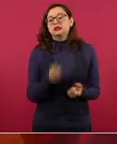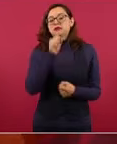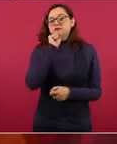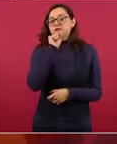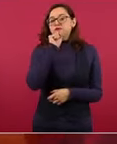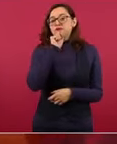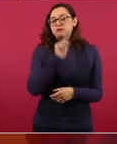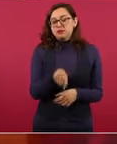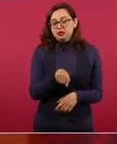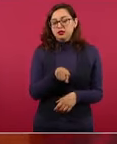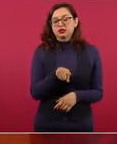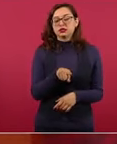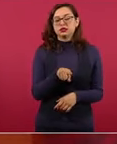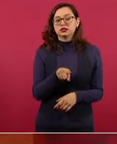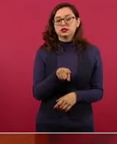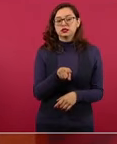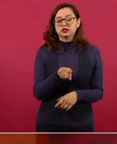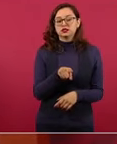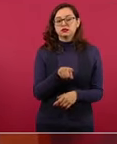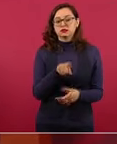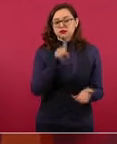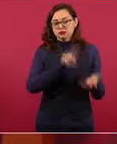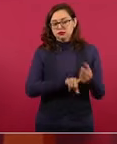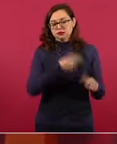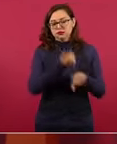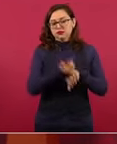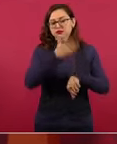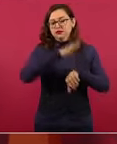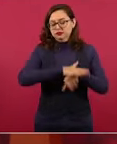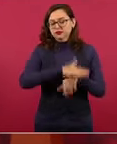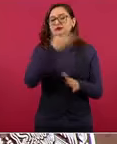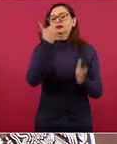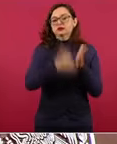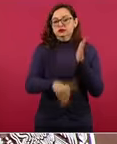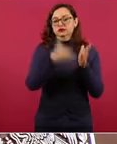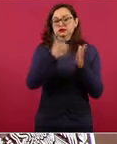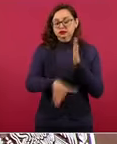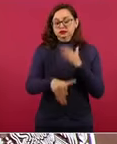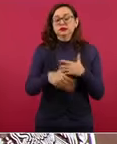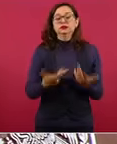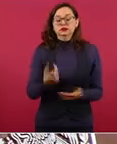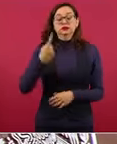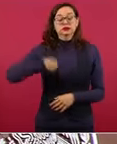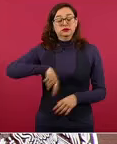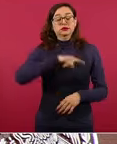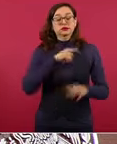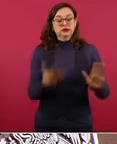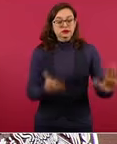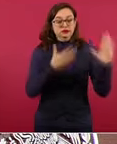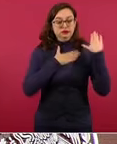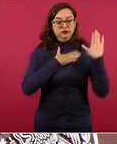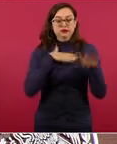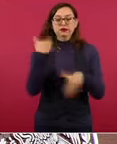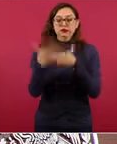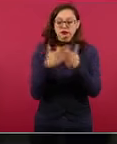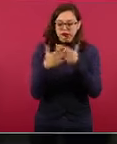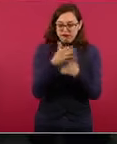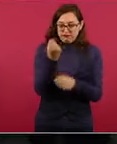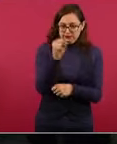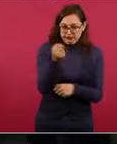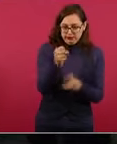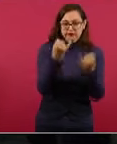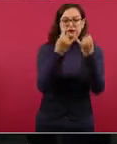problemas de carácter administrativo hicimos el compromiso de septiembre y lo vamos a cumplir ayer les